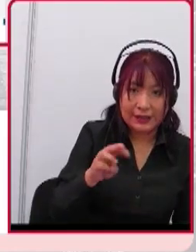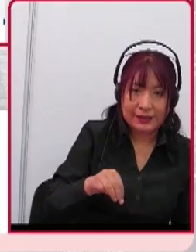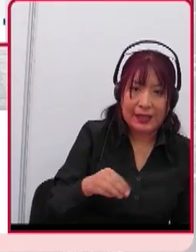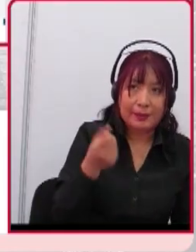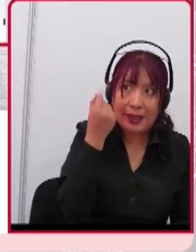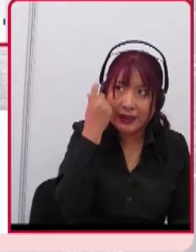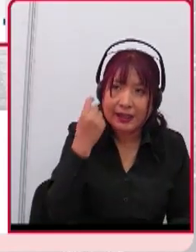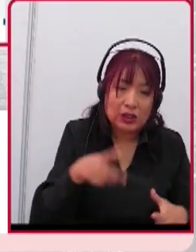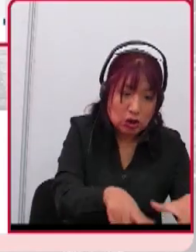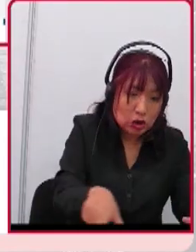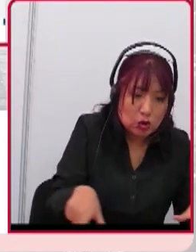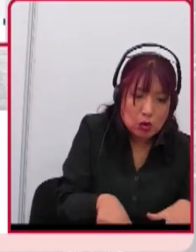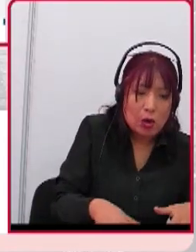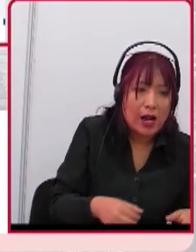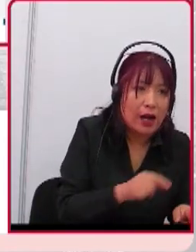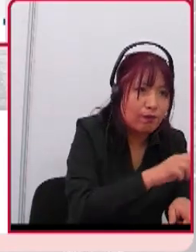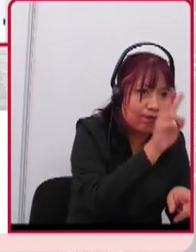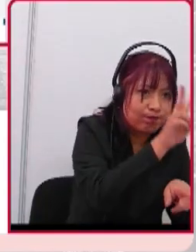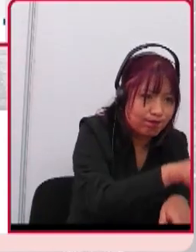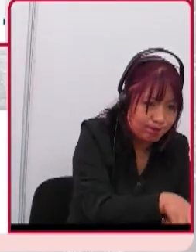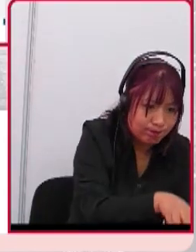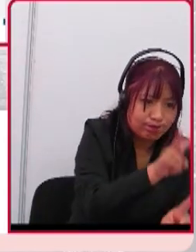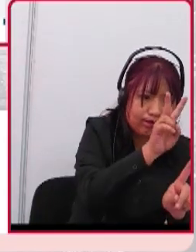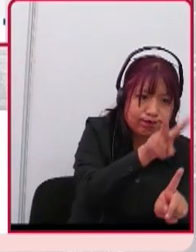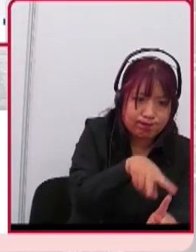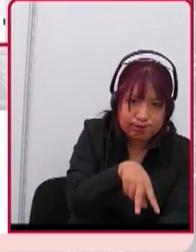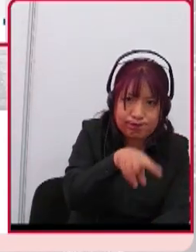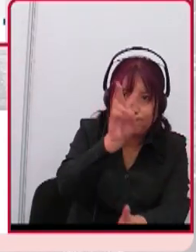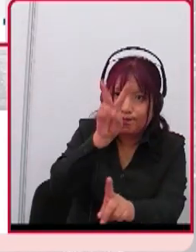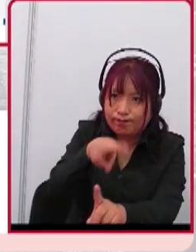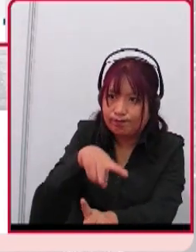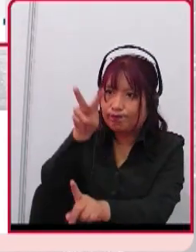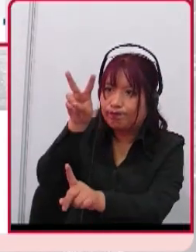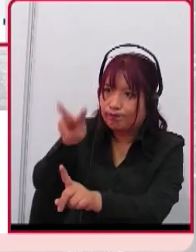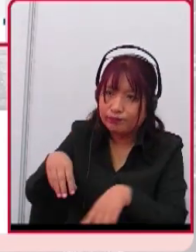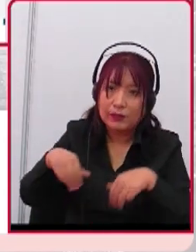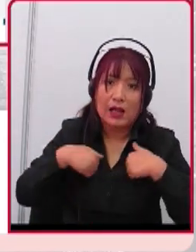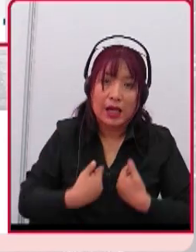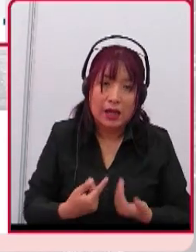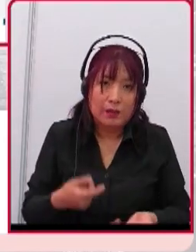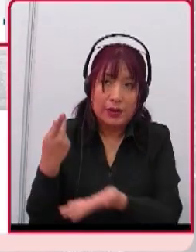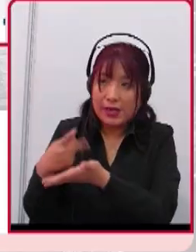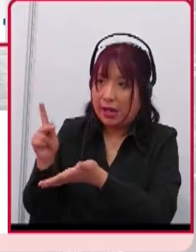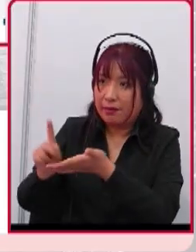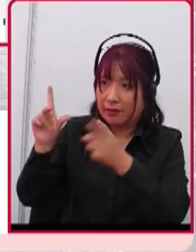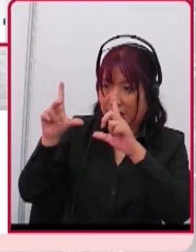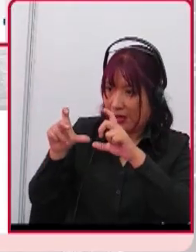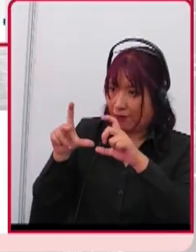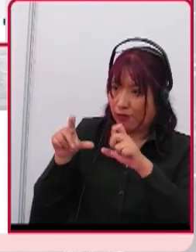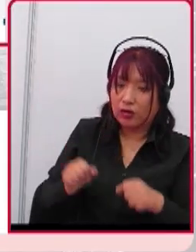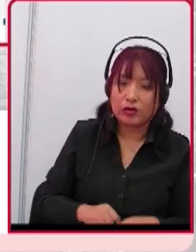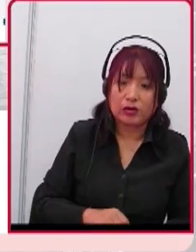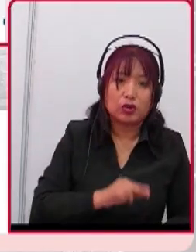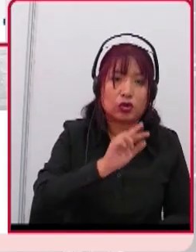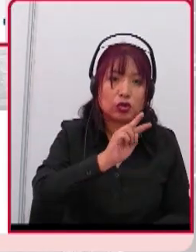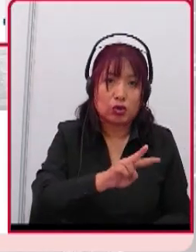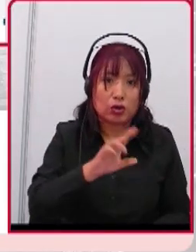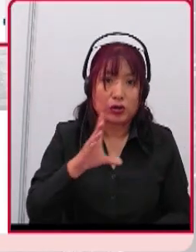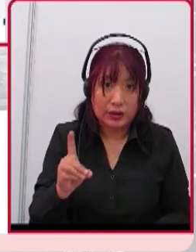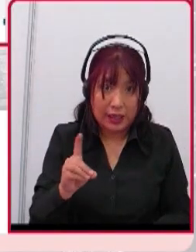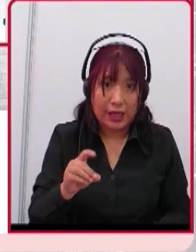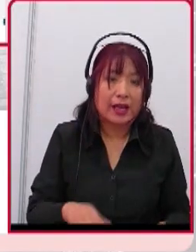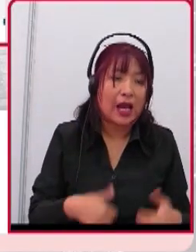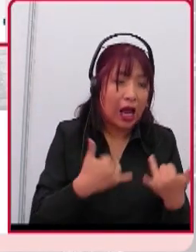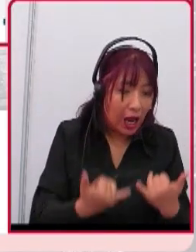adicionalmente pueda escanear estos espacios en un mapa 2D. A partir de ello, si bien es cierto presentaba una